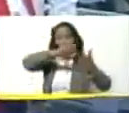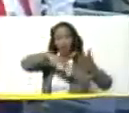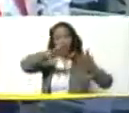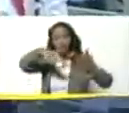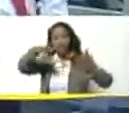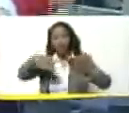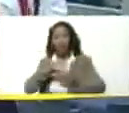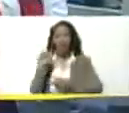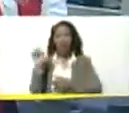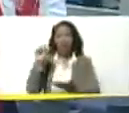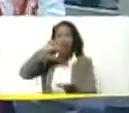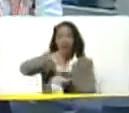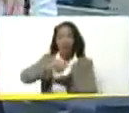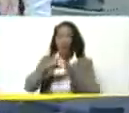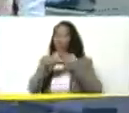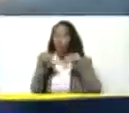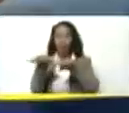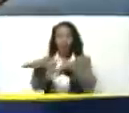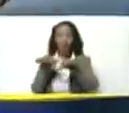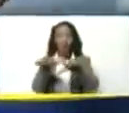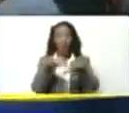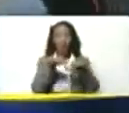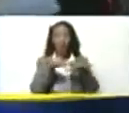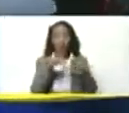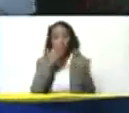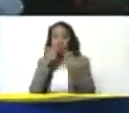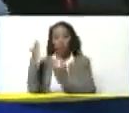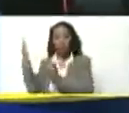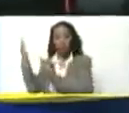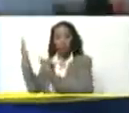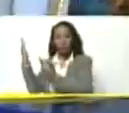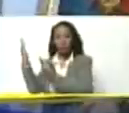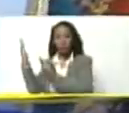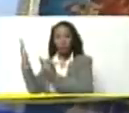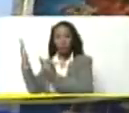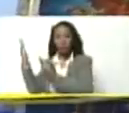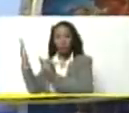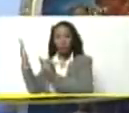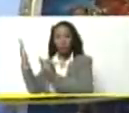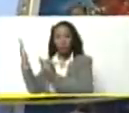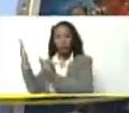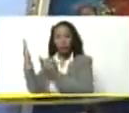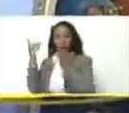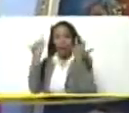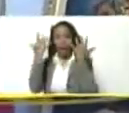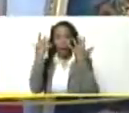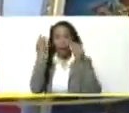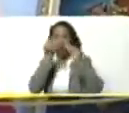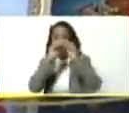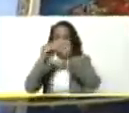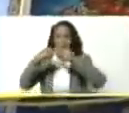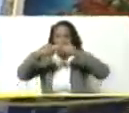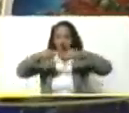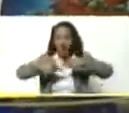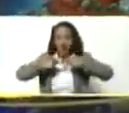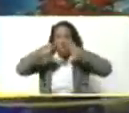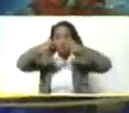de Irán todo es bello. Mire esta obra de arte hecho a mano, ¿no? Tejida a